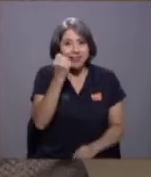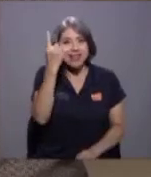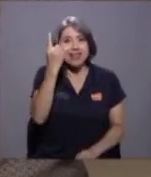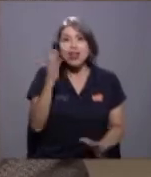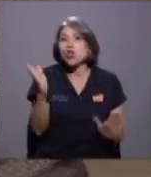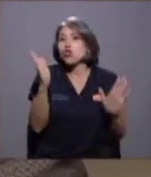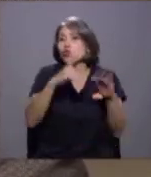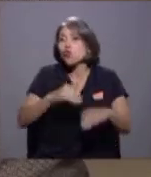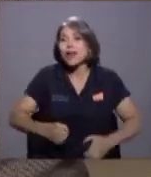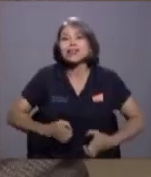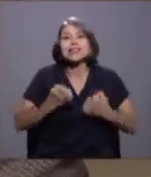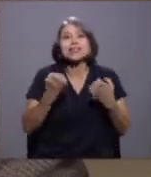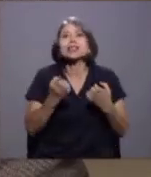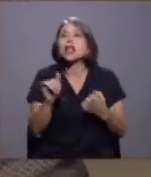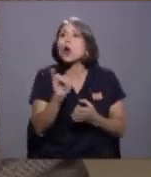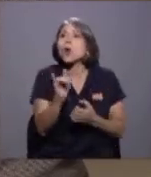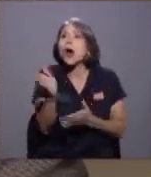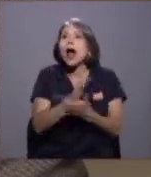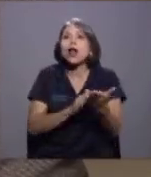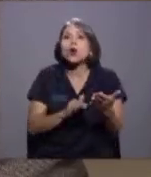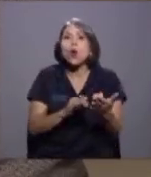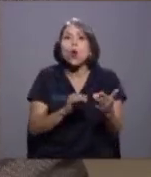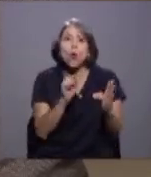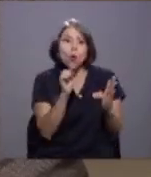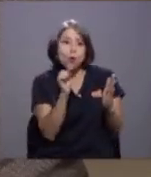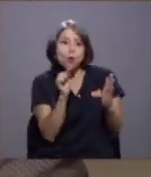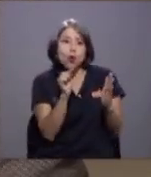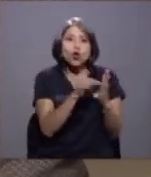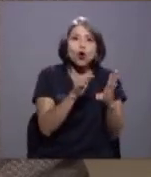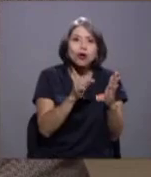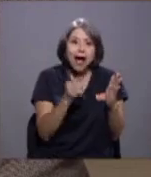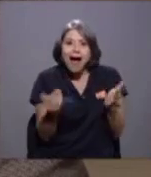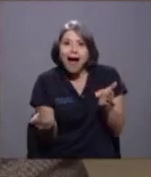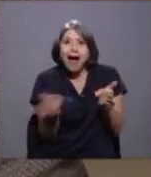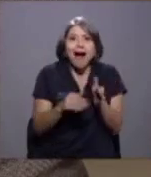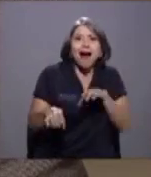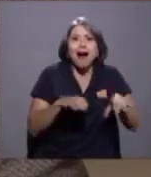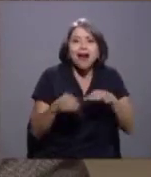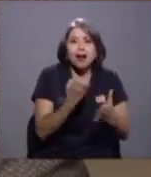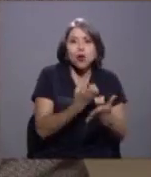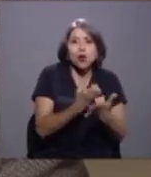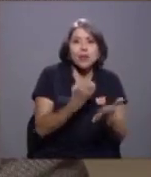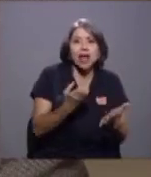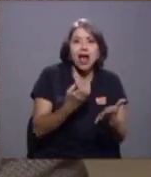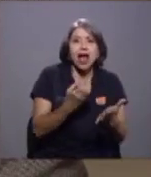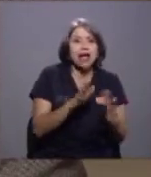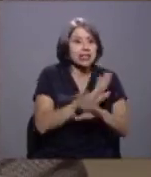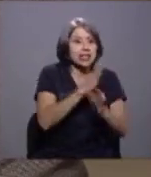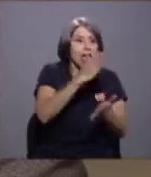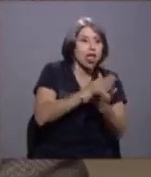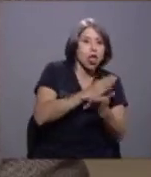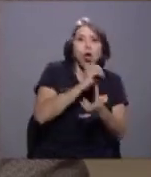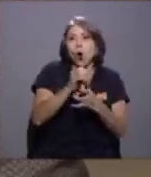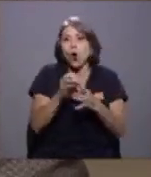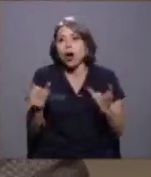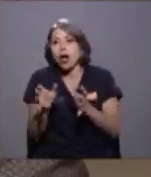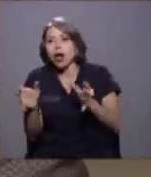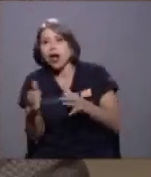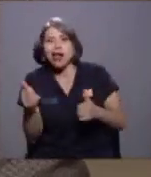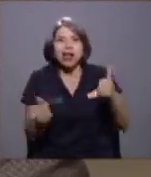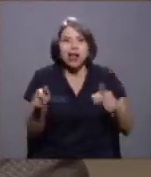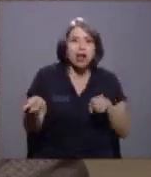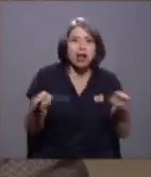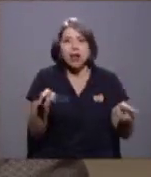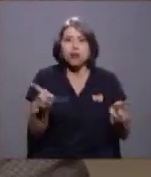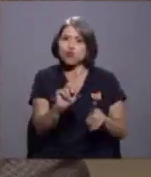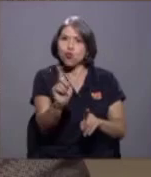un interruptor de la economía, un botón de on o de off, donde uno pueda moverlo y decir, ok, economía, reactívese. Pero